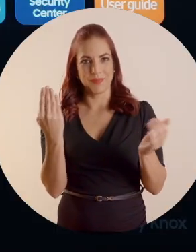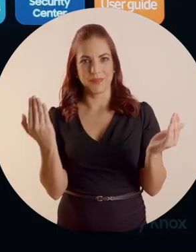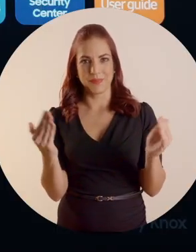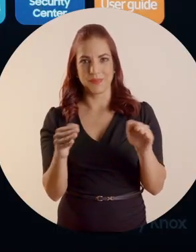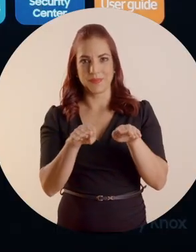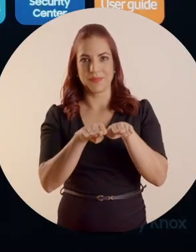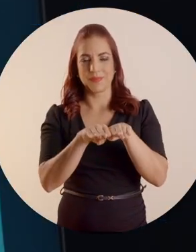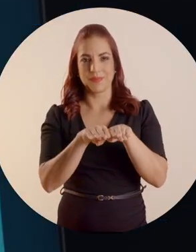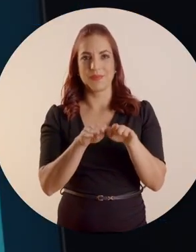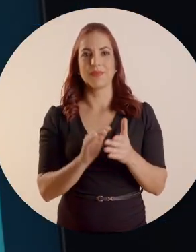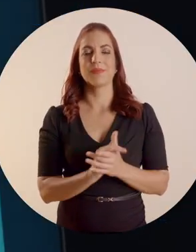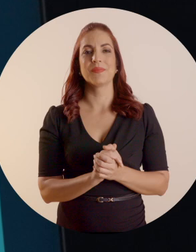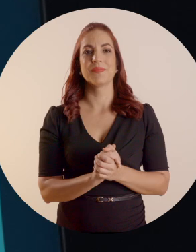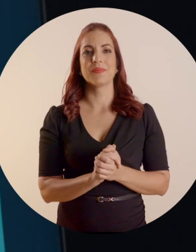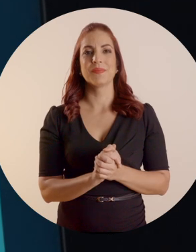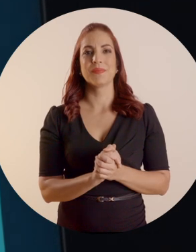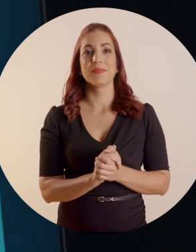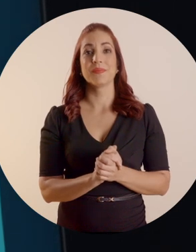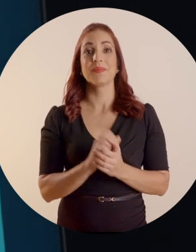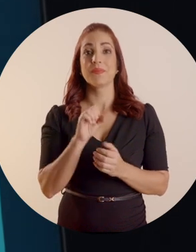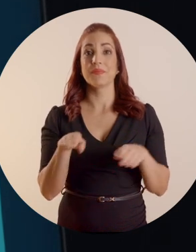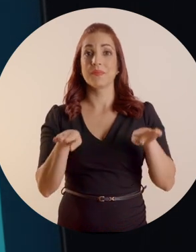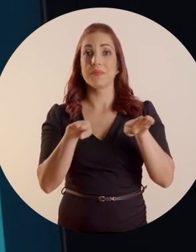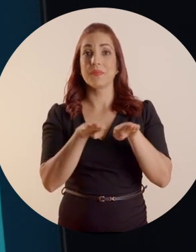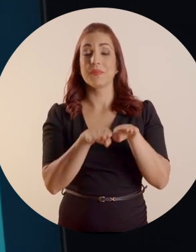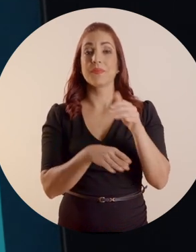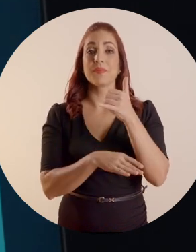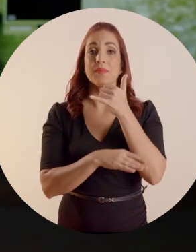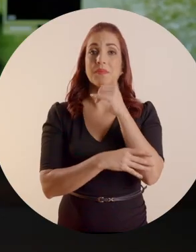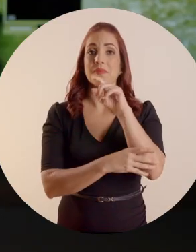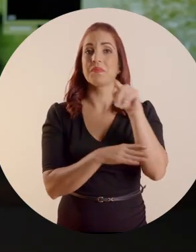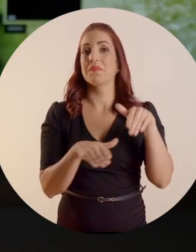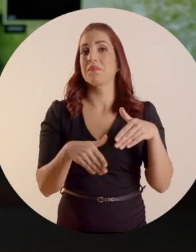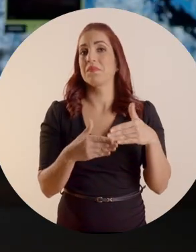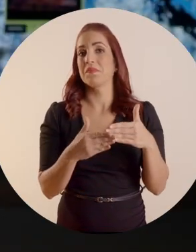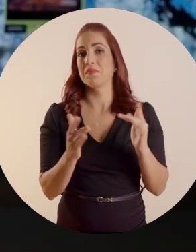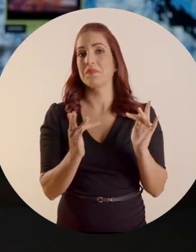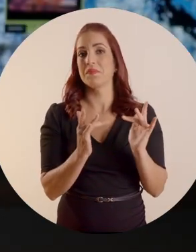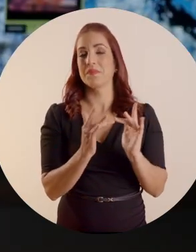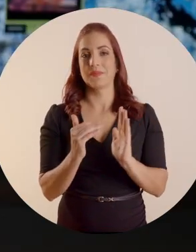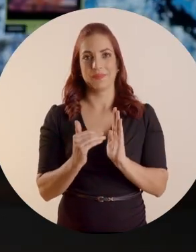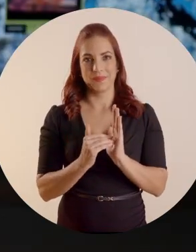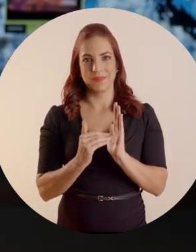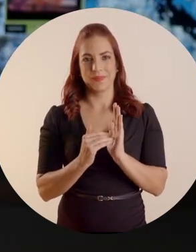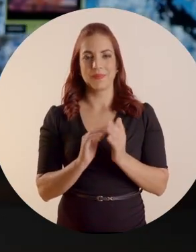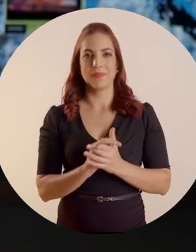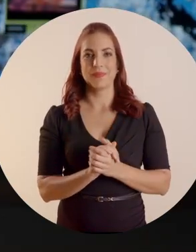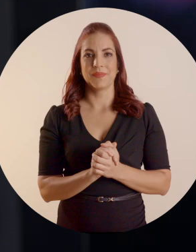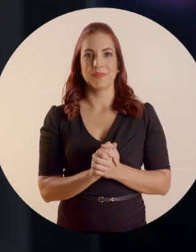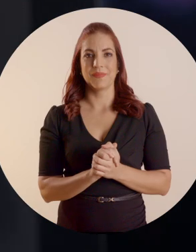televisor y el control remoto se emparejen automáticamente. Si el emparejamiento falla, consulta cómo restablecer